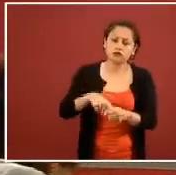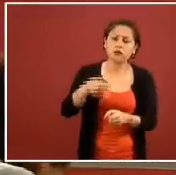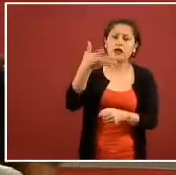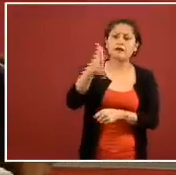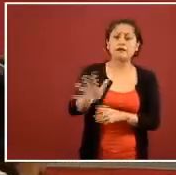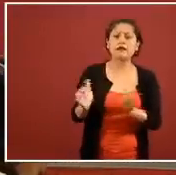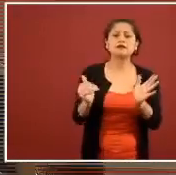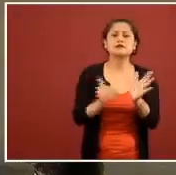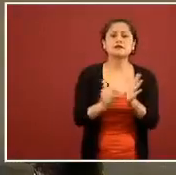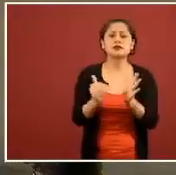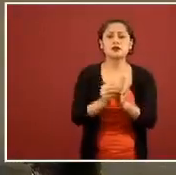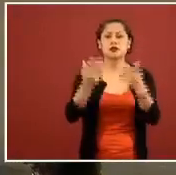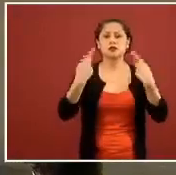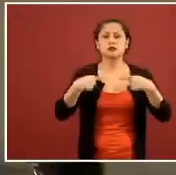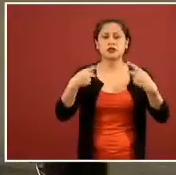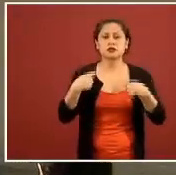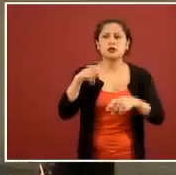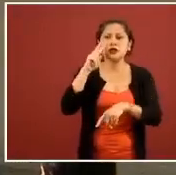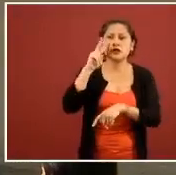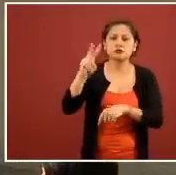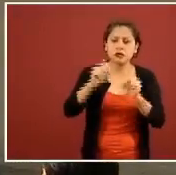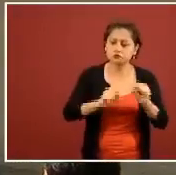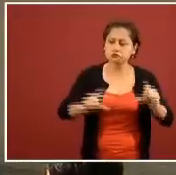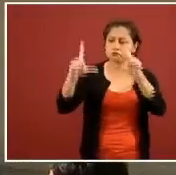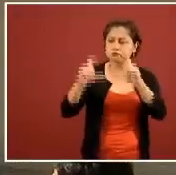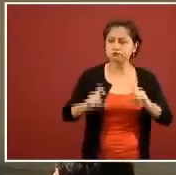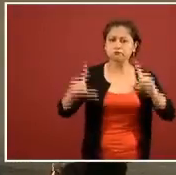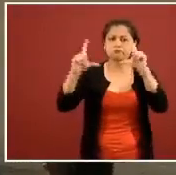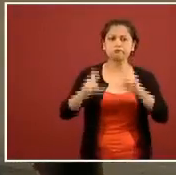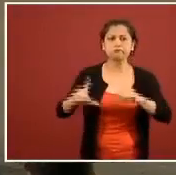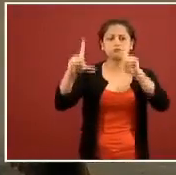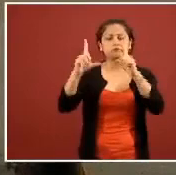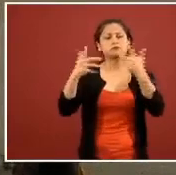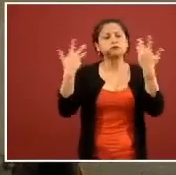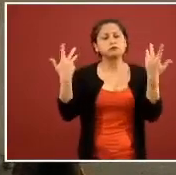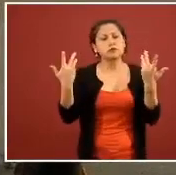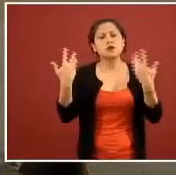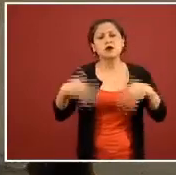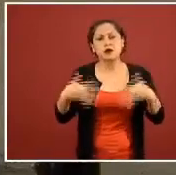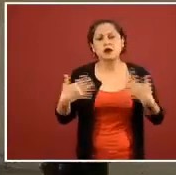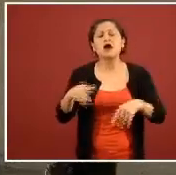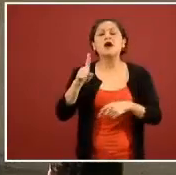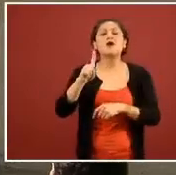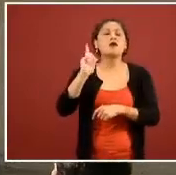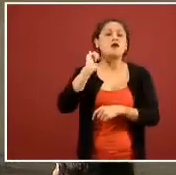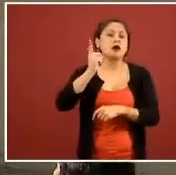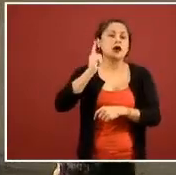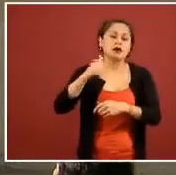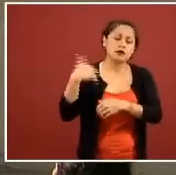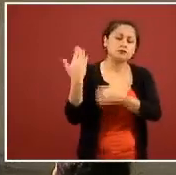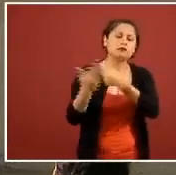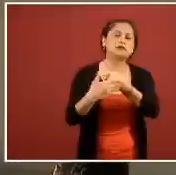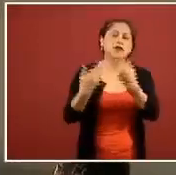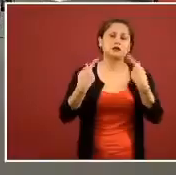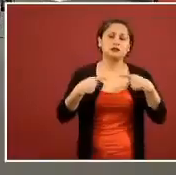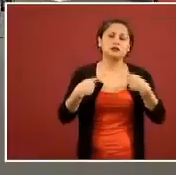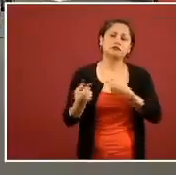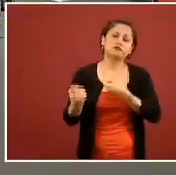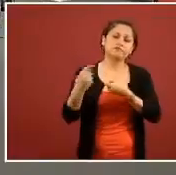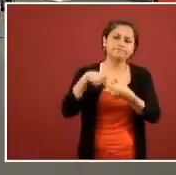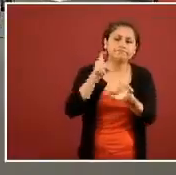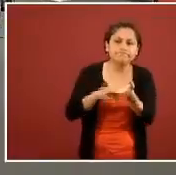han visto esta página. Queremos llegar a muchas más y eso será con la ayuda de todos ustedes. Muchísimas gracias.